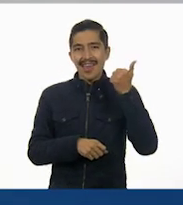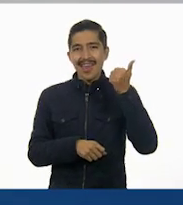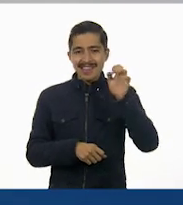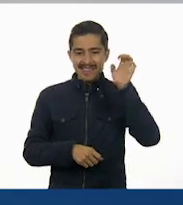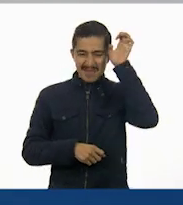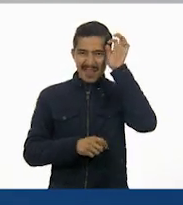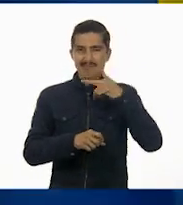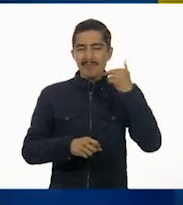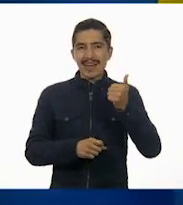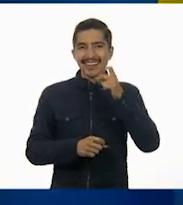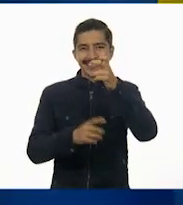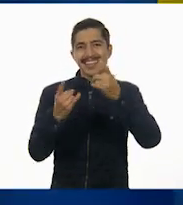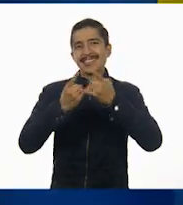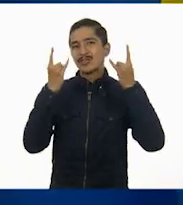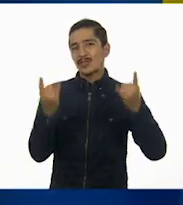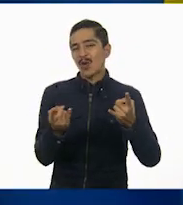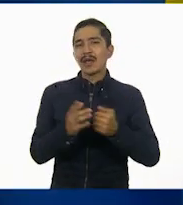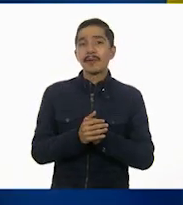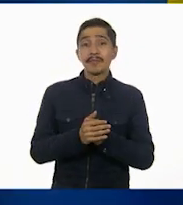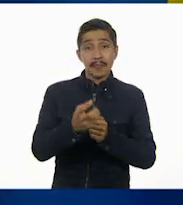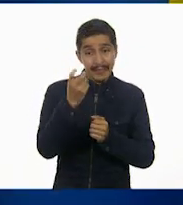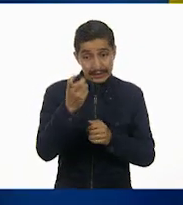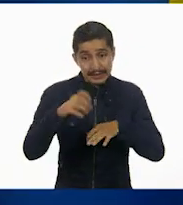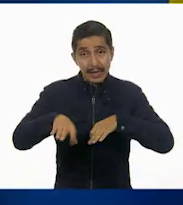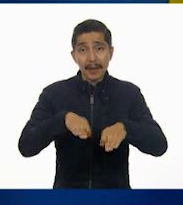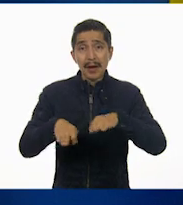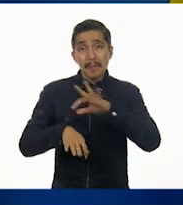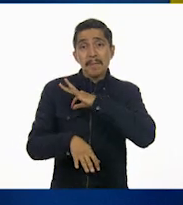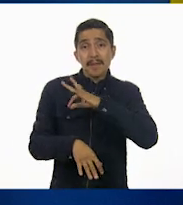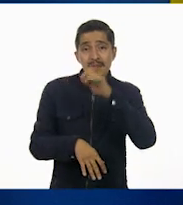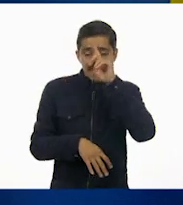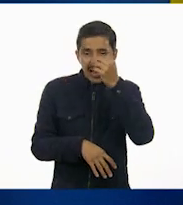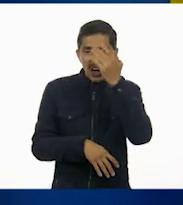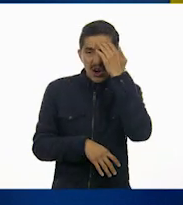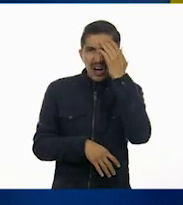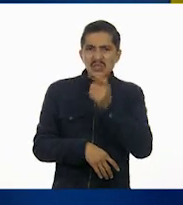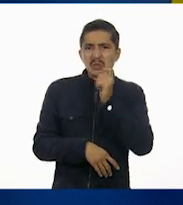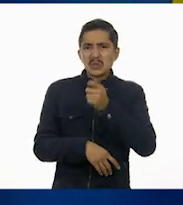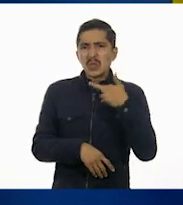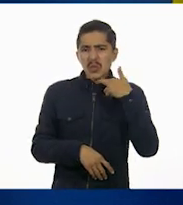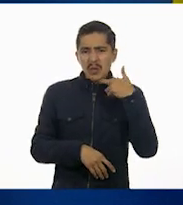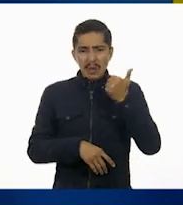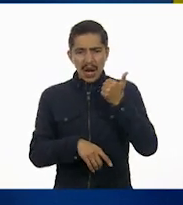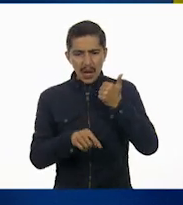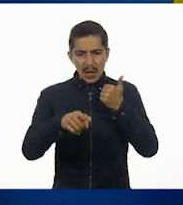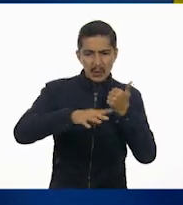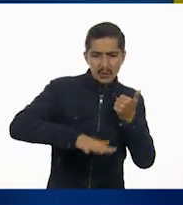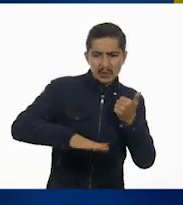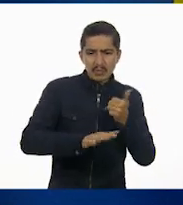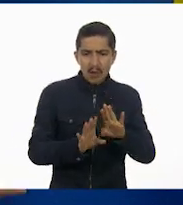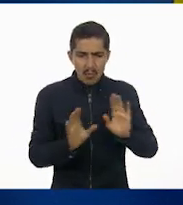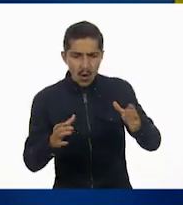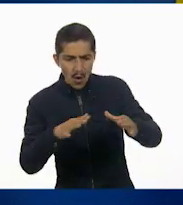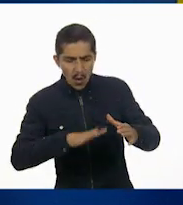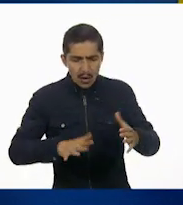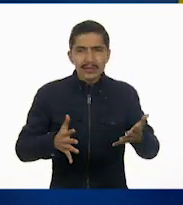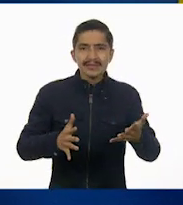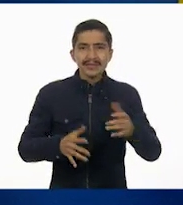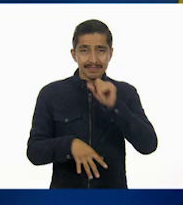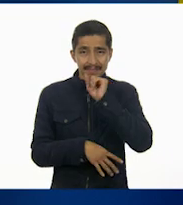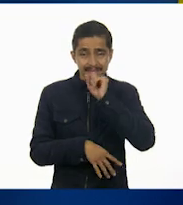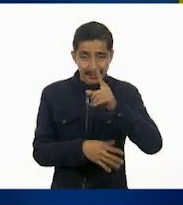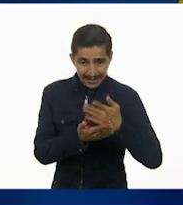historia. Este trabajo nos permitirá conocer más sobre la civilización romana. Además, pondremos en